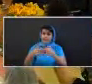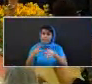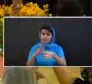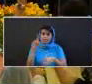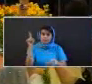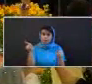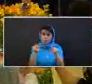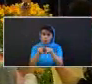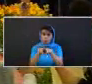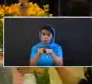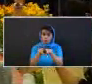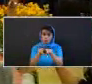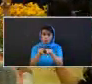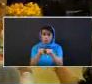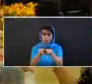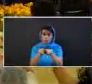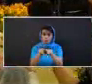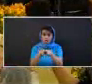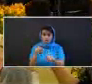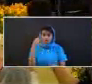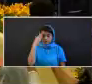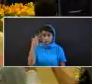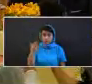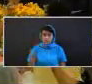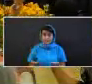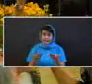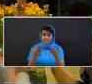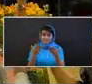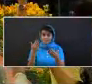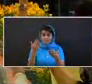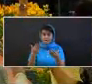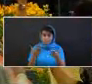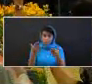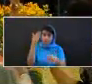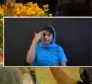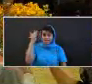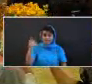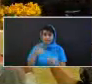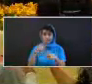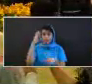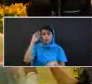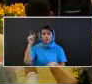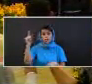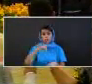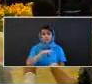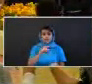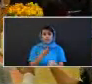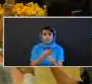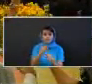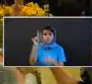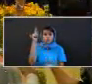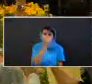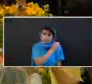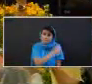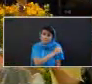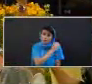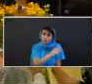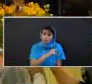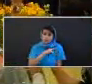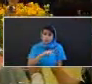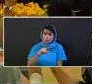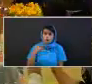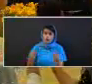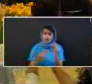Señor. Realmente dándote gracias, Señor, porque tú eres bueno, porque tú eres fiel, Padre, y porque tus misericordias, Señor, son